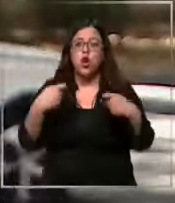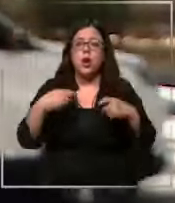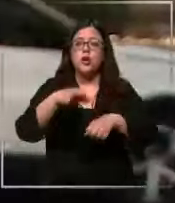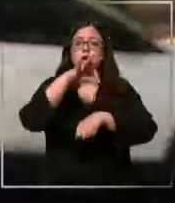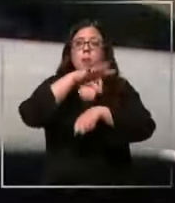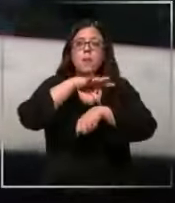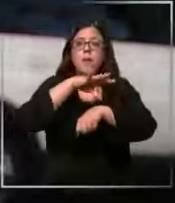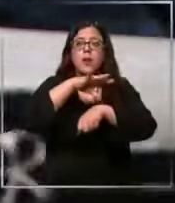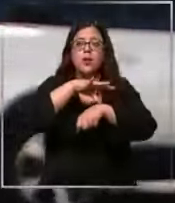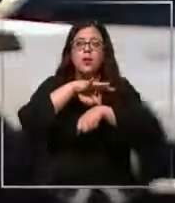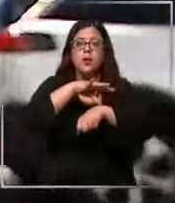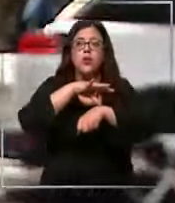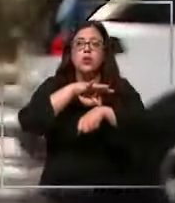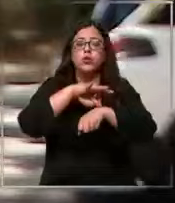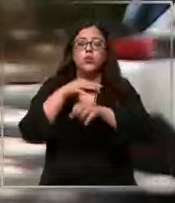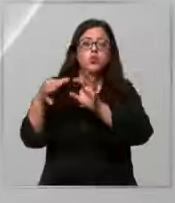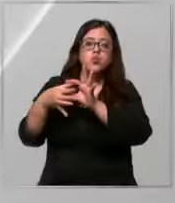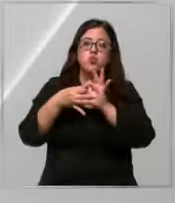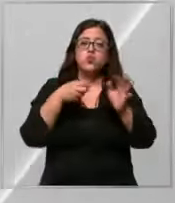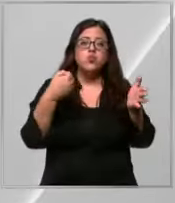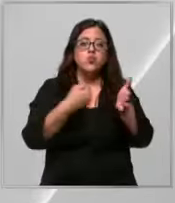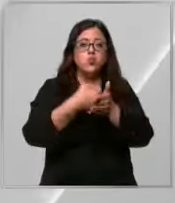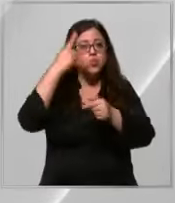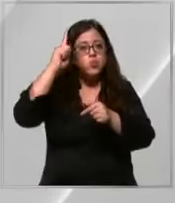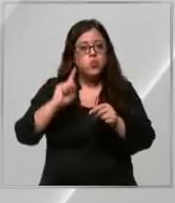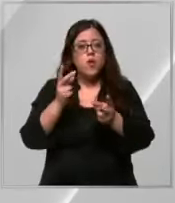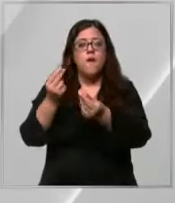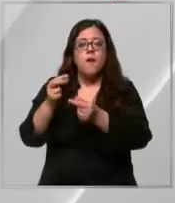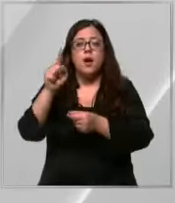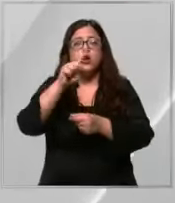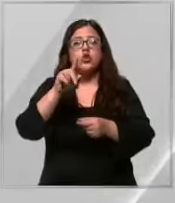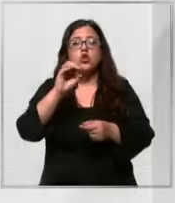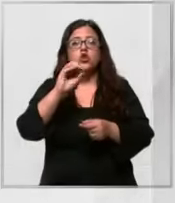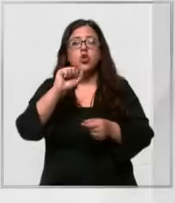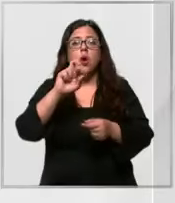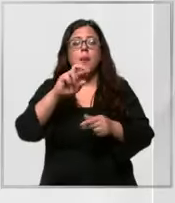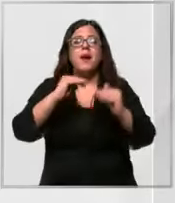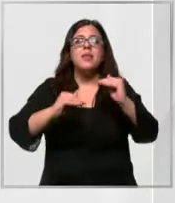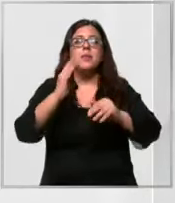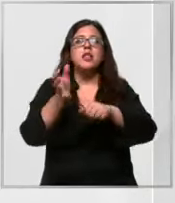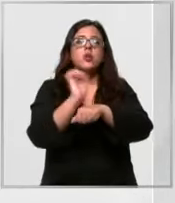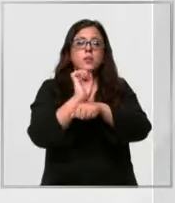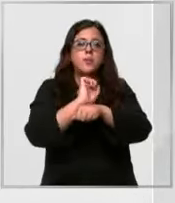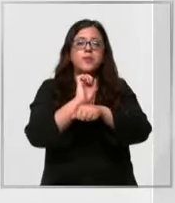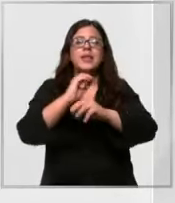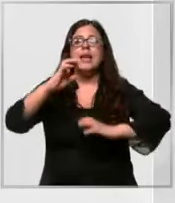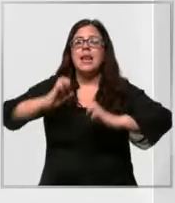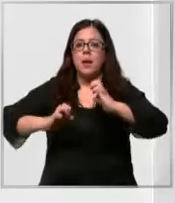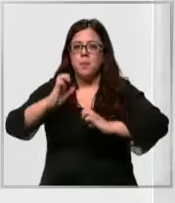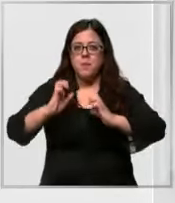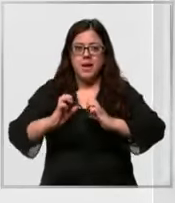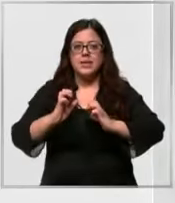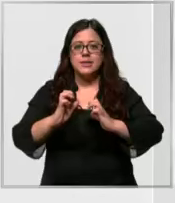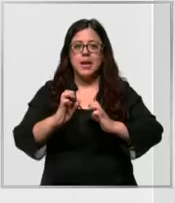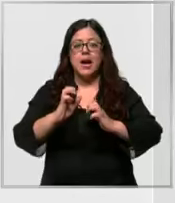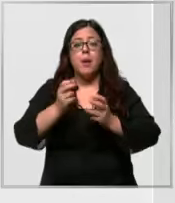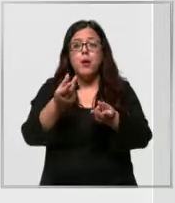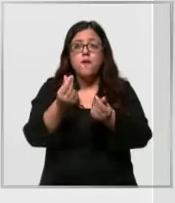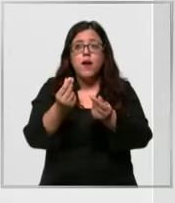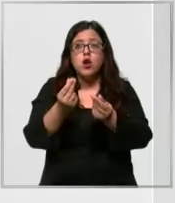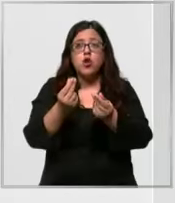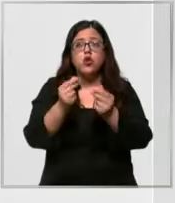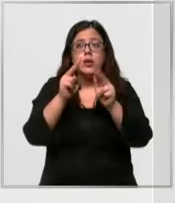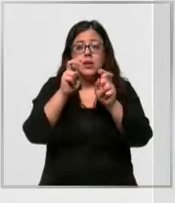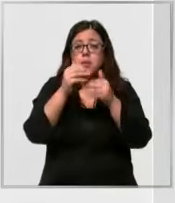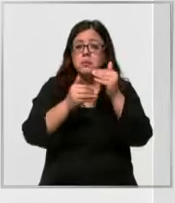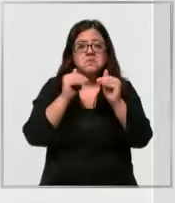médicos que se producen por un accidente de tránsito. Los precios del SOAP varían dependiendo su vehículo o la compañía donde cotice. Pese a esto, el valor y funcionamiento del